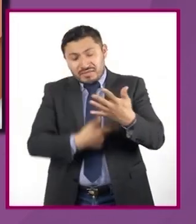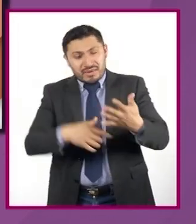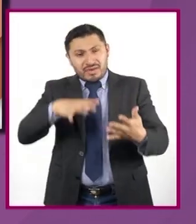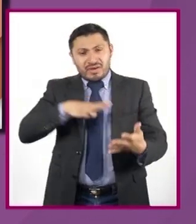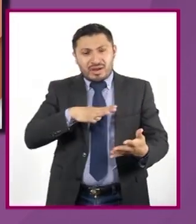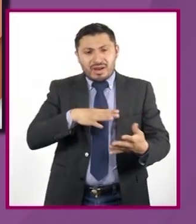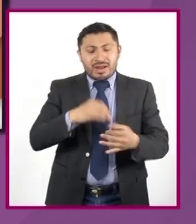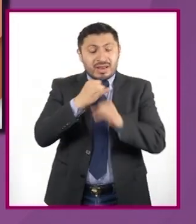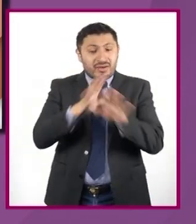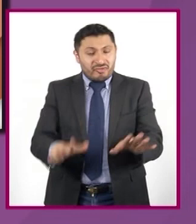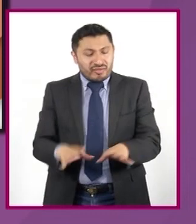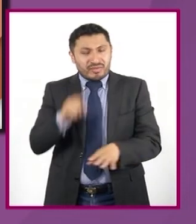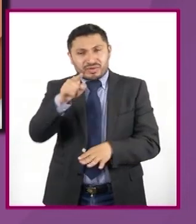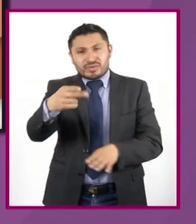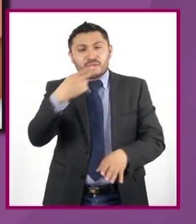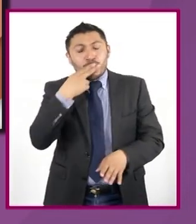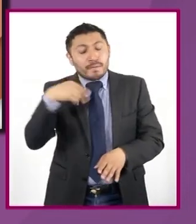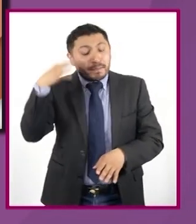información consultadas.